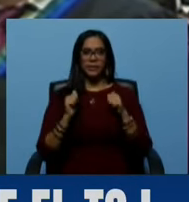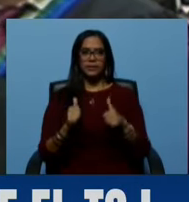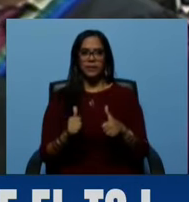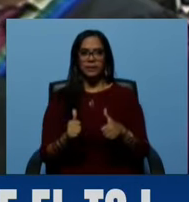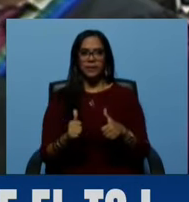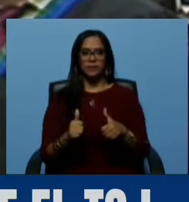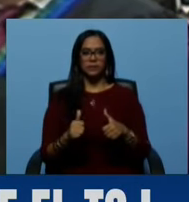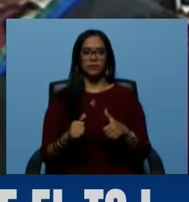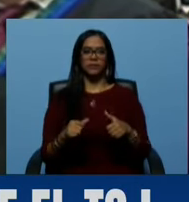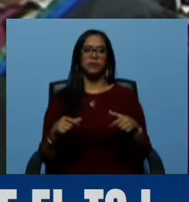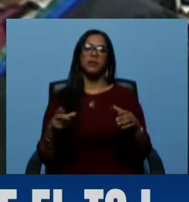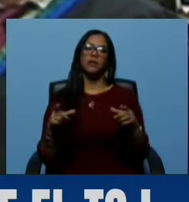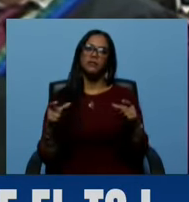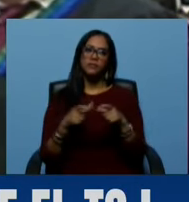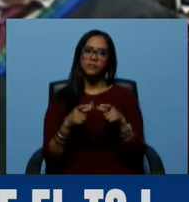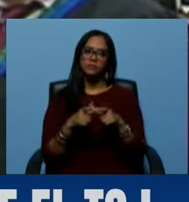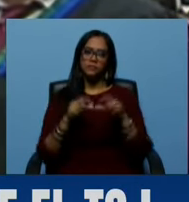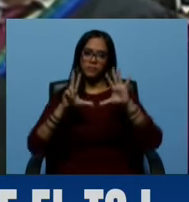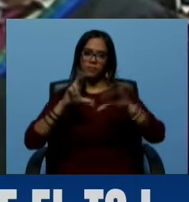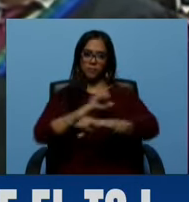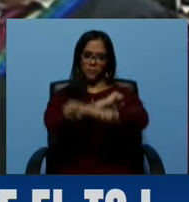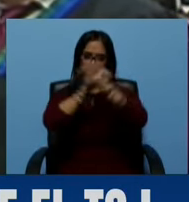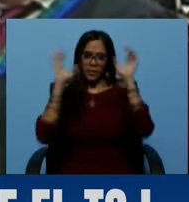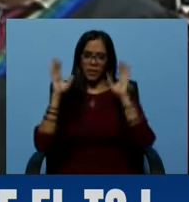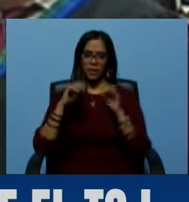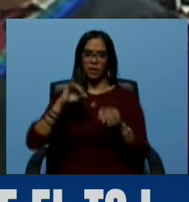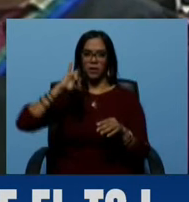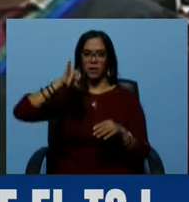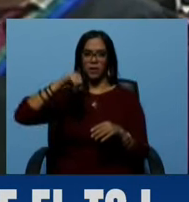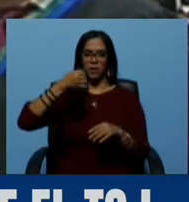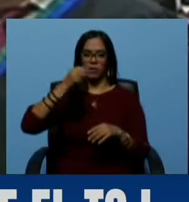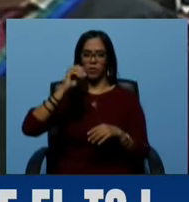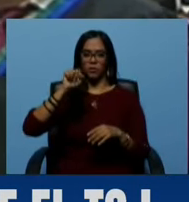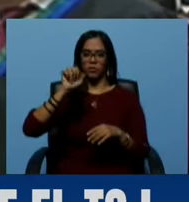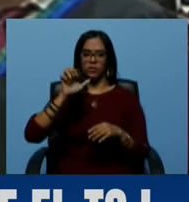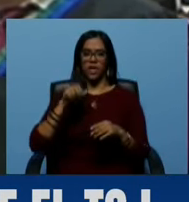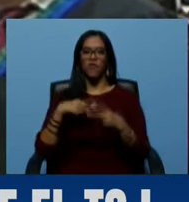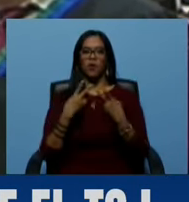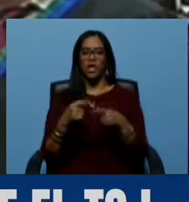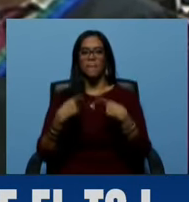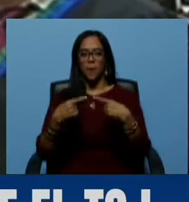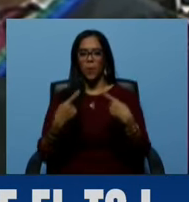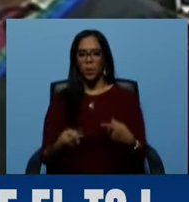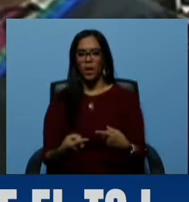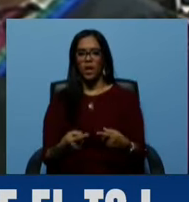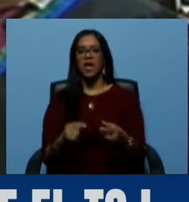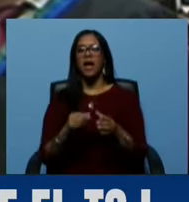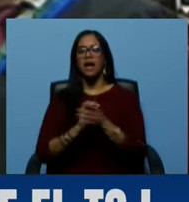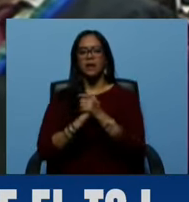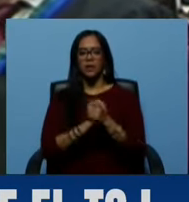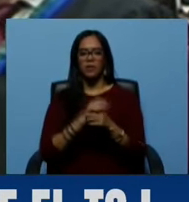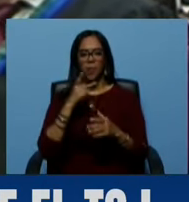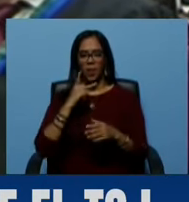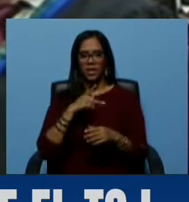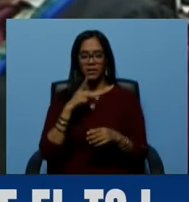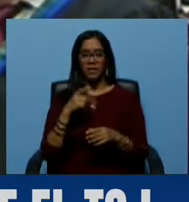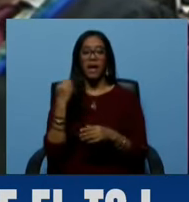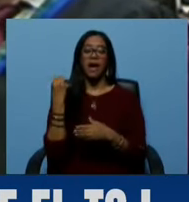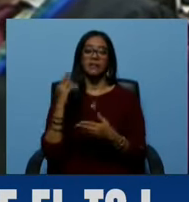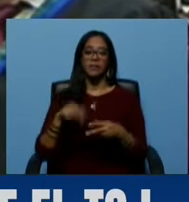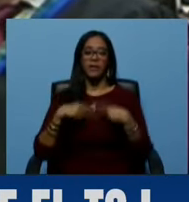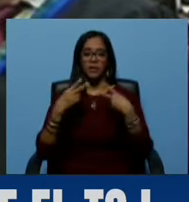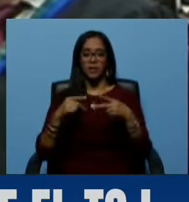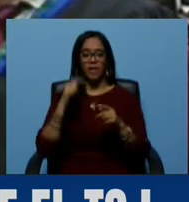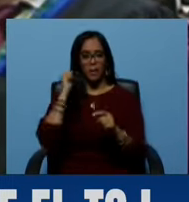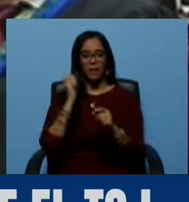la comparecencia a las 8 de la mañana con José Noruega por Voluntad Popular, José Perdomo por Alianza Política, Asamblea, Renovación y